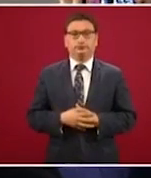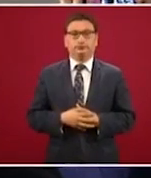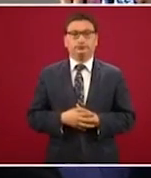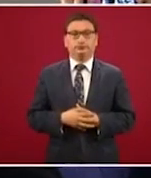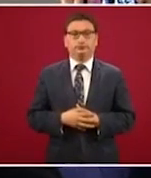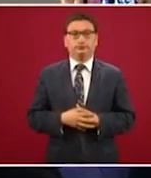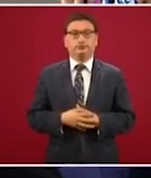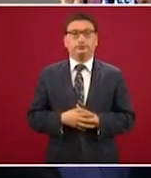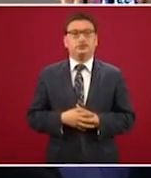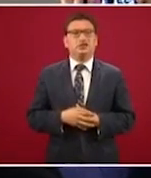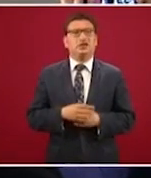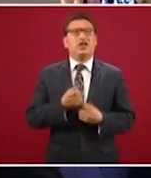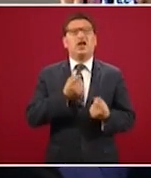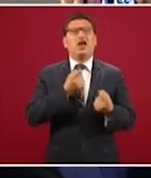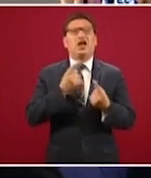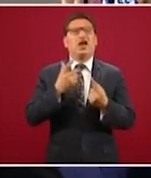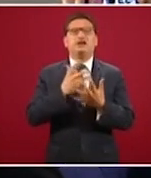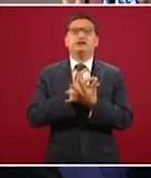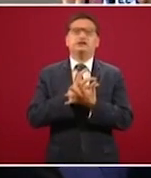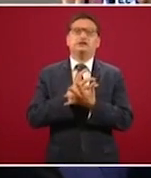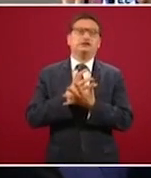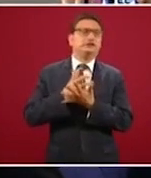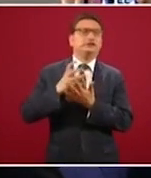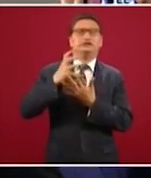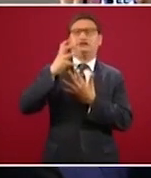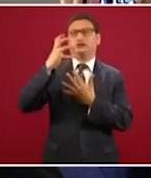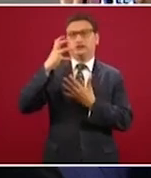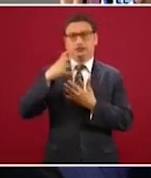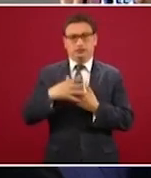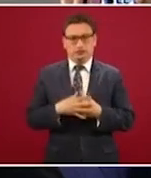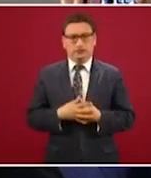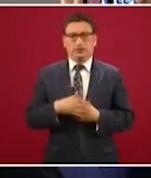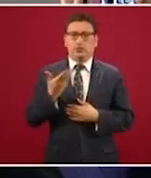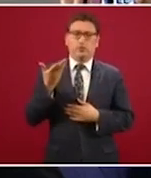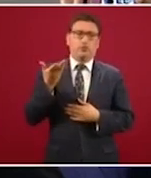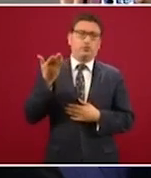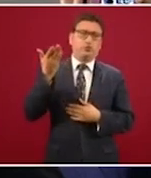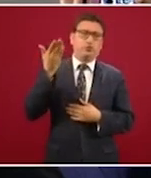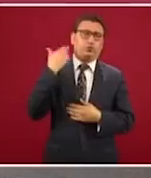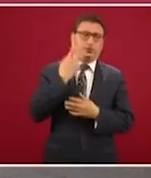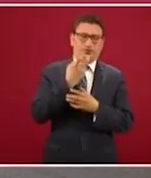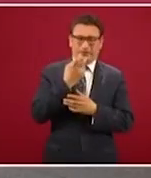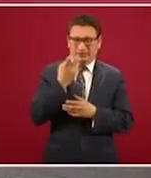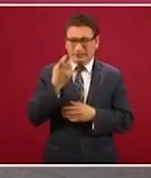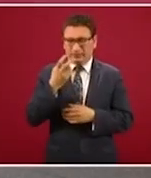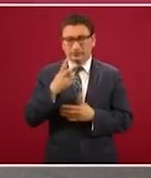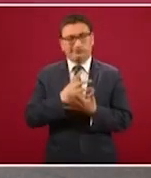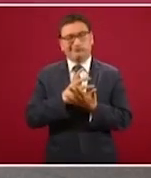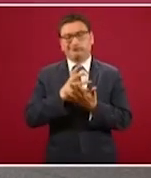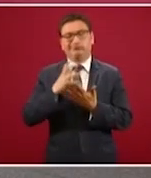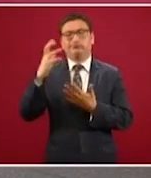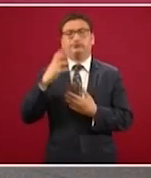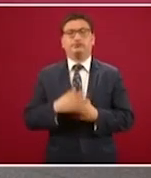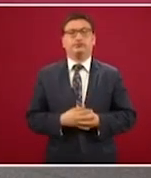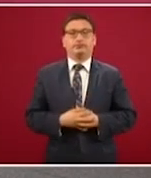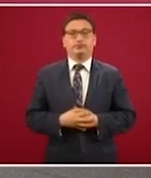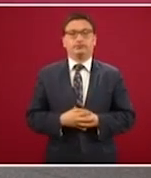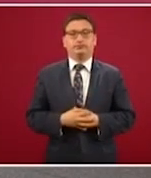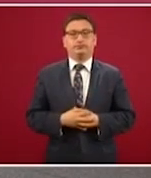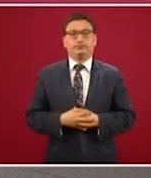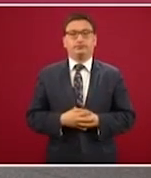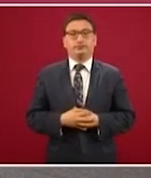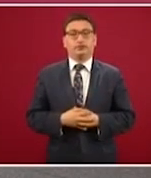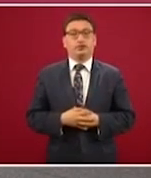se exageró en aquel tiempo y